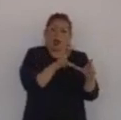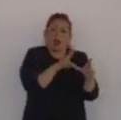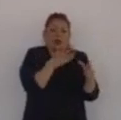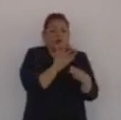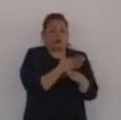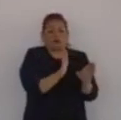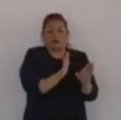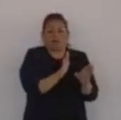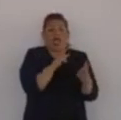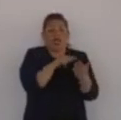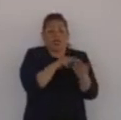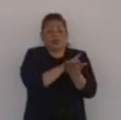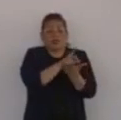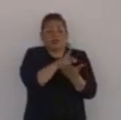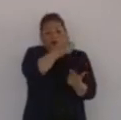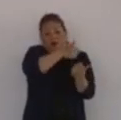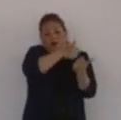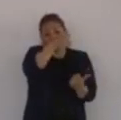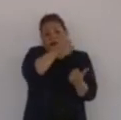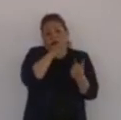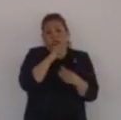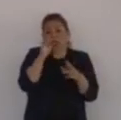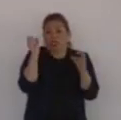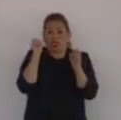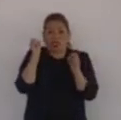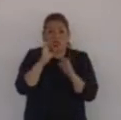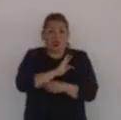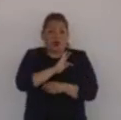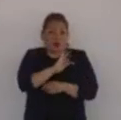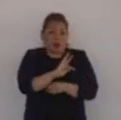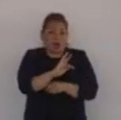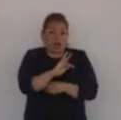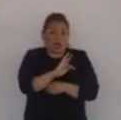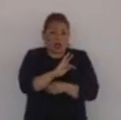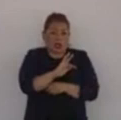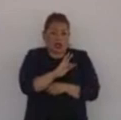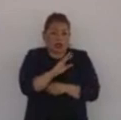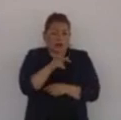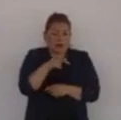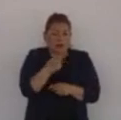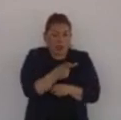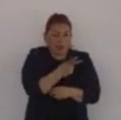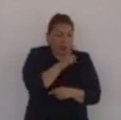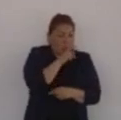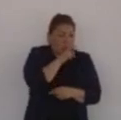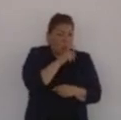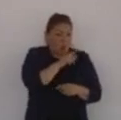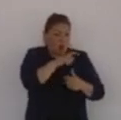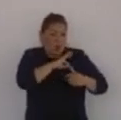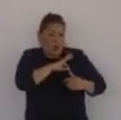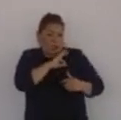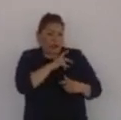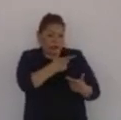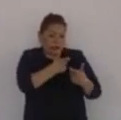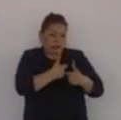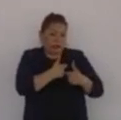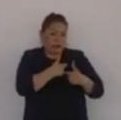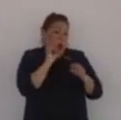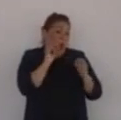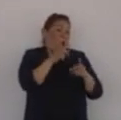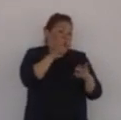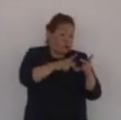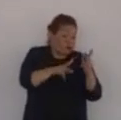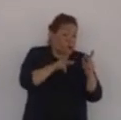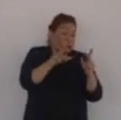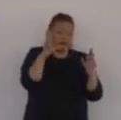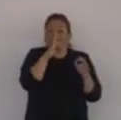es un derecho en la Constitución y nadie se los puede condicionar. Insistirles que este programa